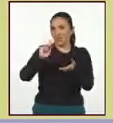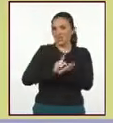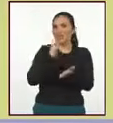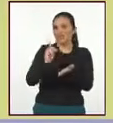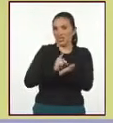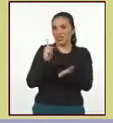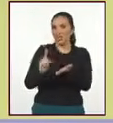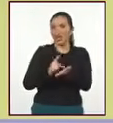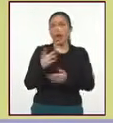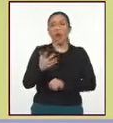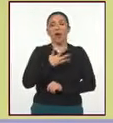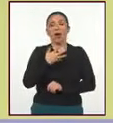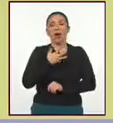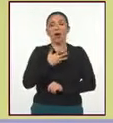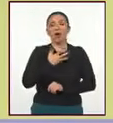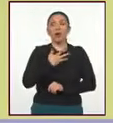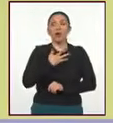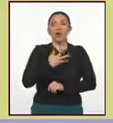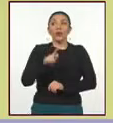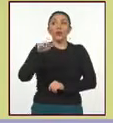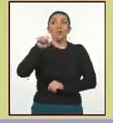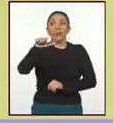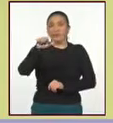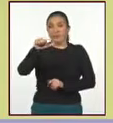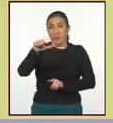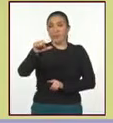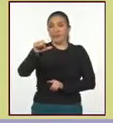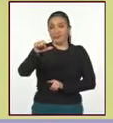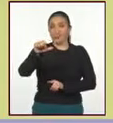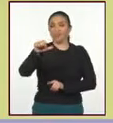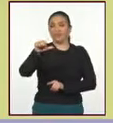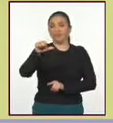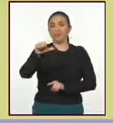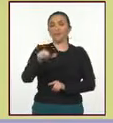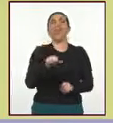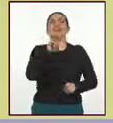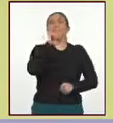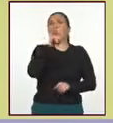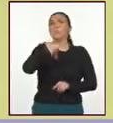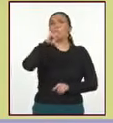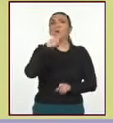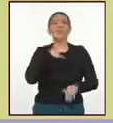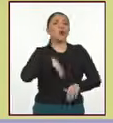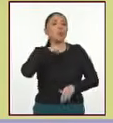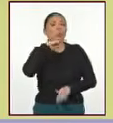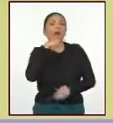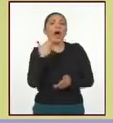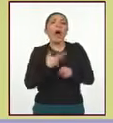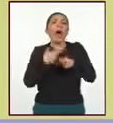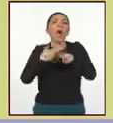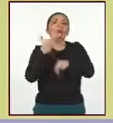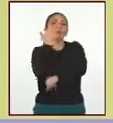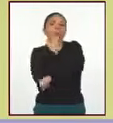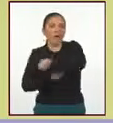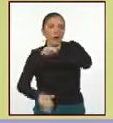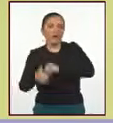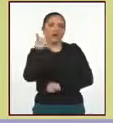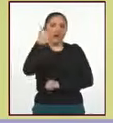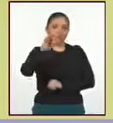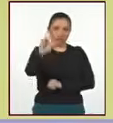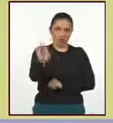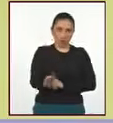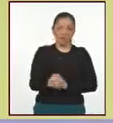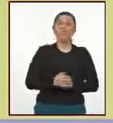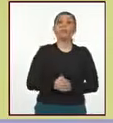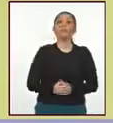ocasiones. Tenemos el 16%. Sí, pero no me di cuenta en su momento, el 6%,